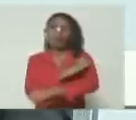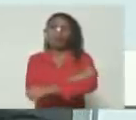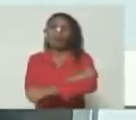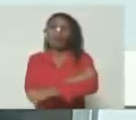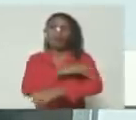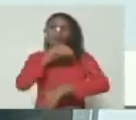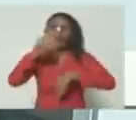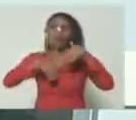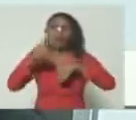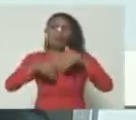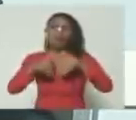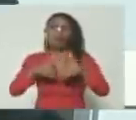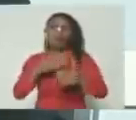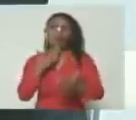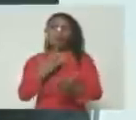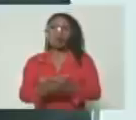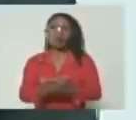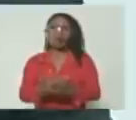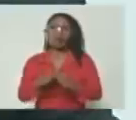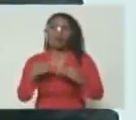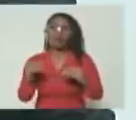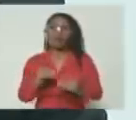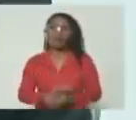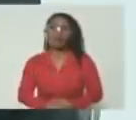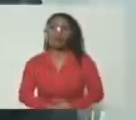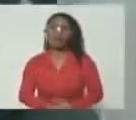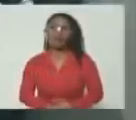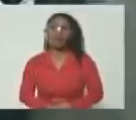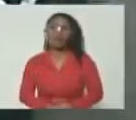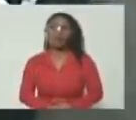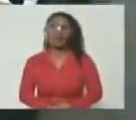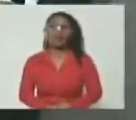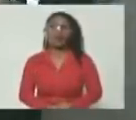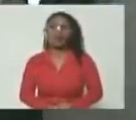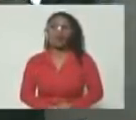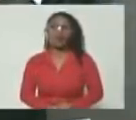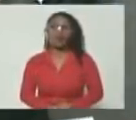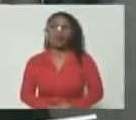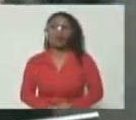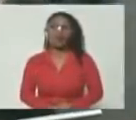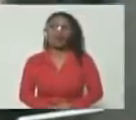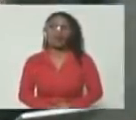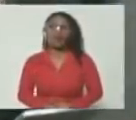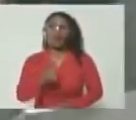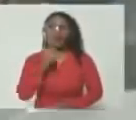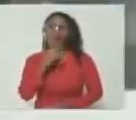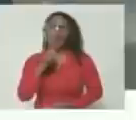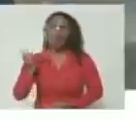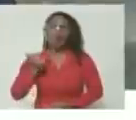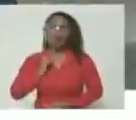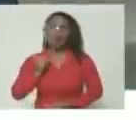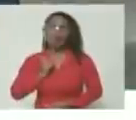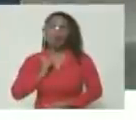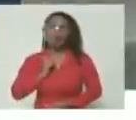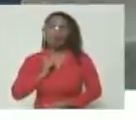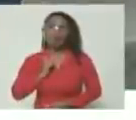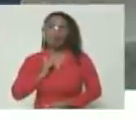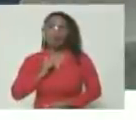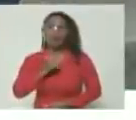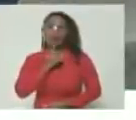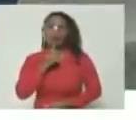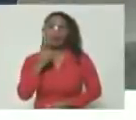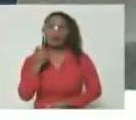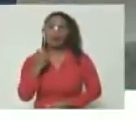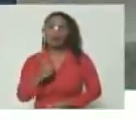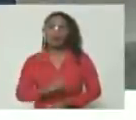con votos. Gracias, eso es todo. Gracias, diputado. Muy bien. Bueno, aprovecho. ¿Quién falta?